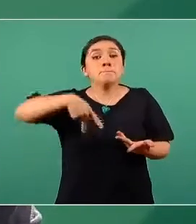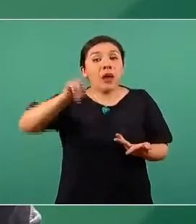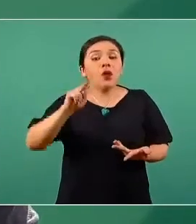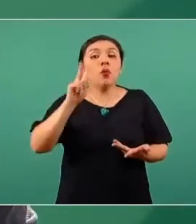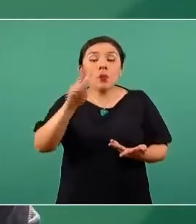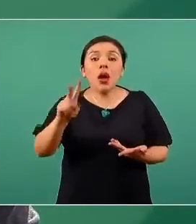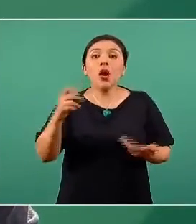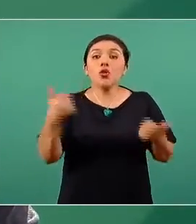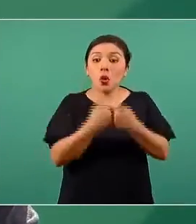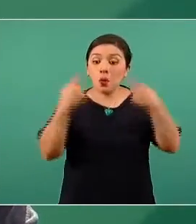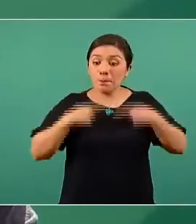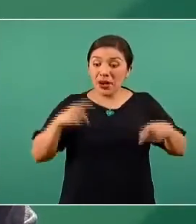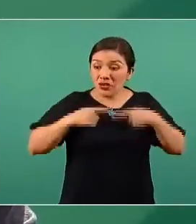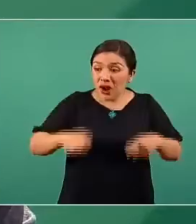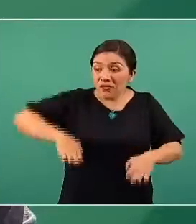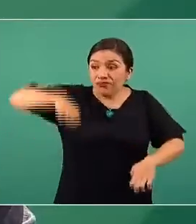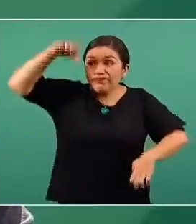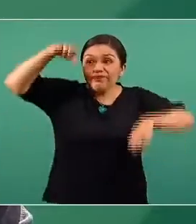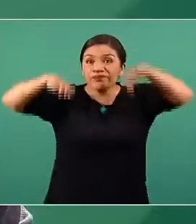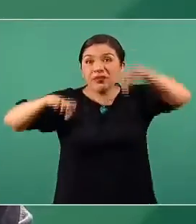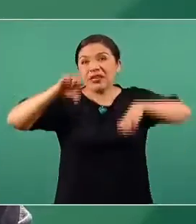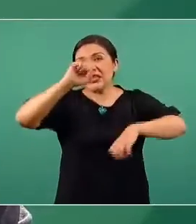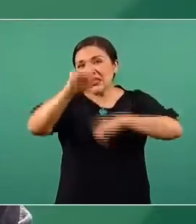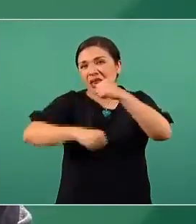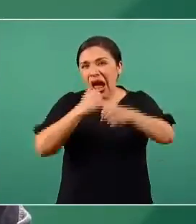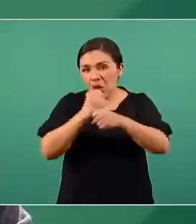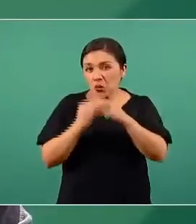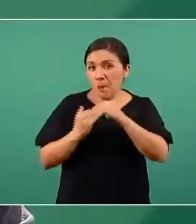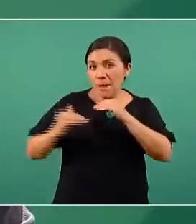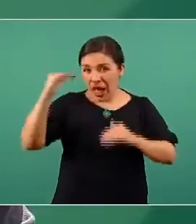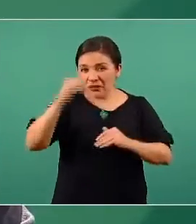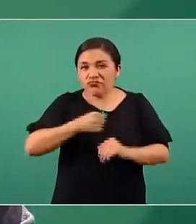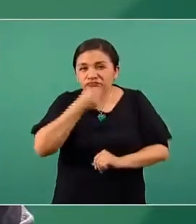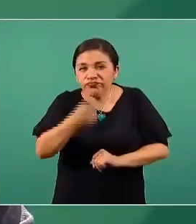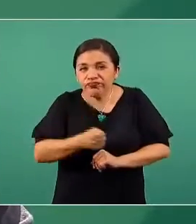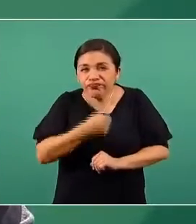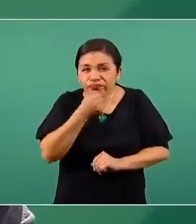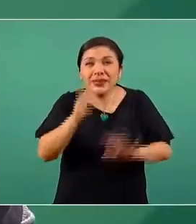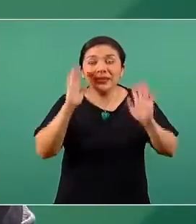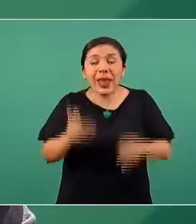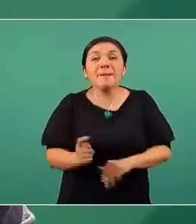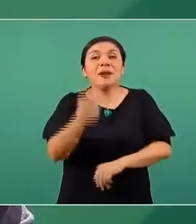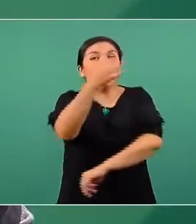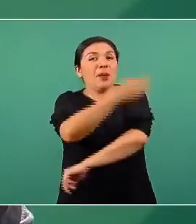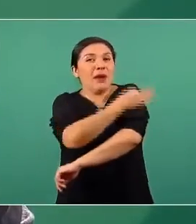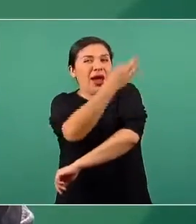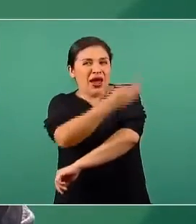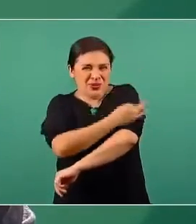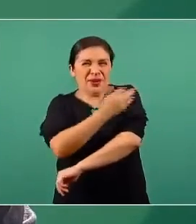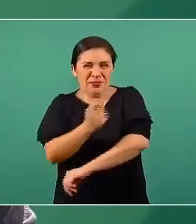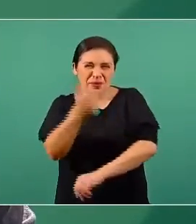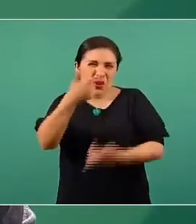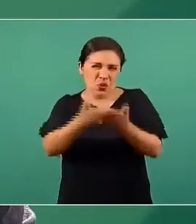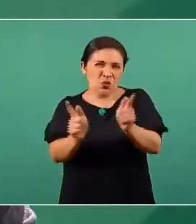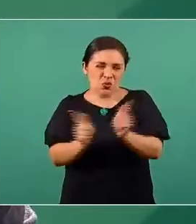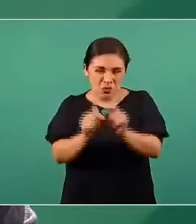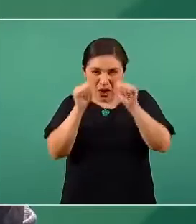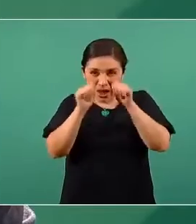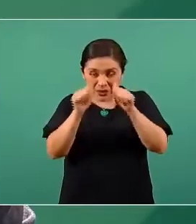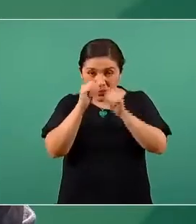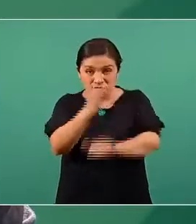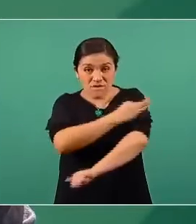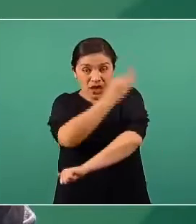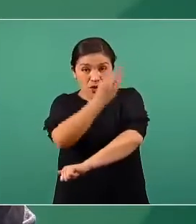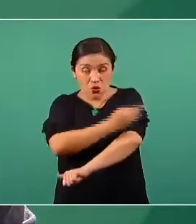en las personas adultas mayores de 60 años, quienes fueron el primer grupo en donde pusimos la vacunación,